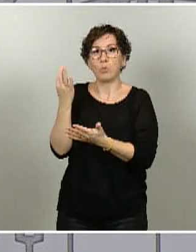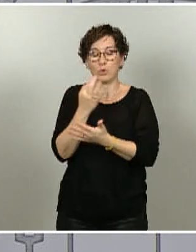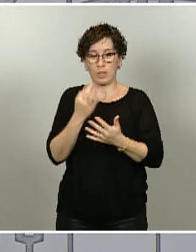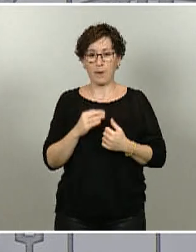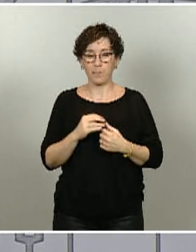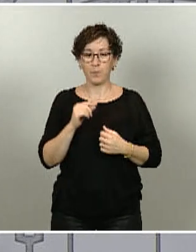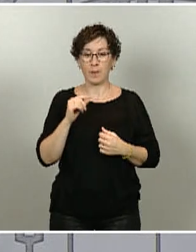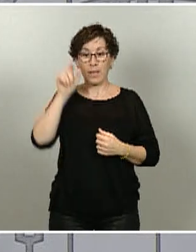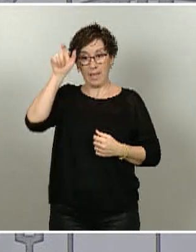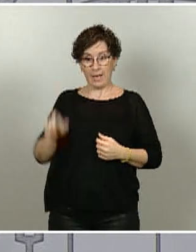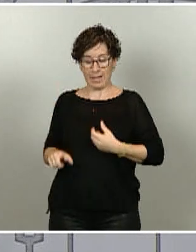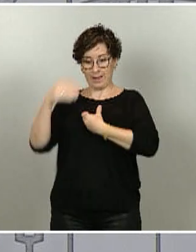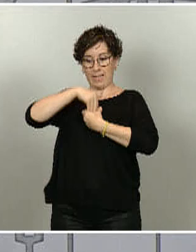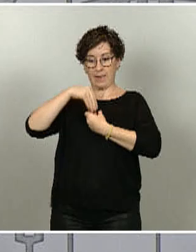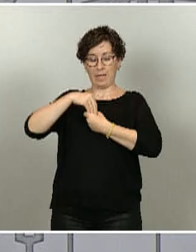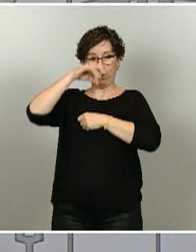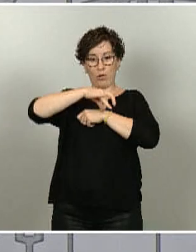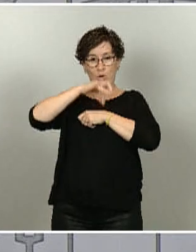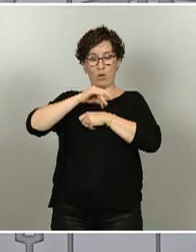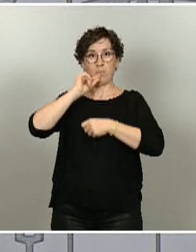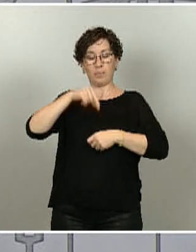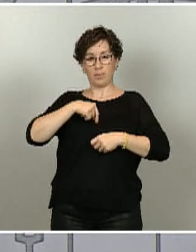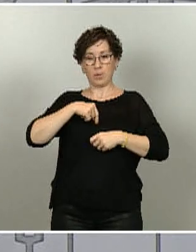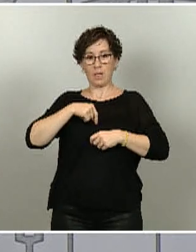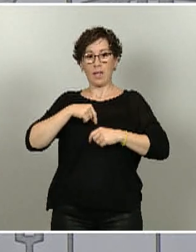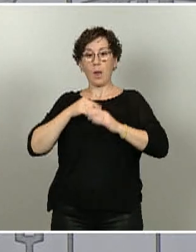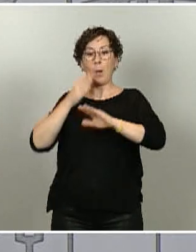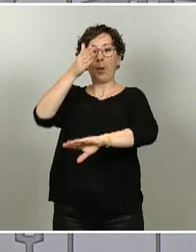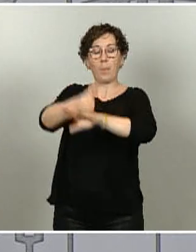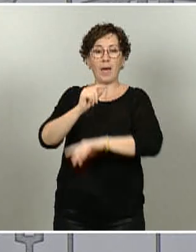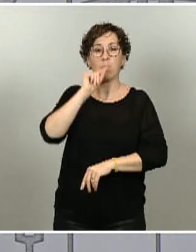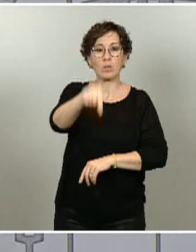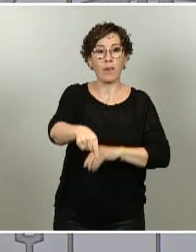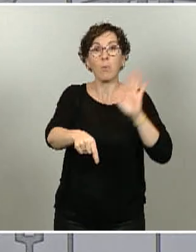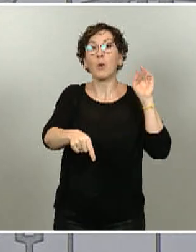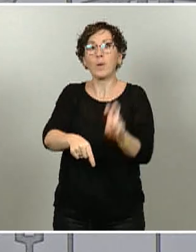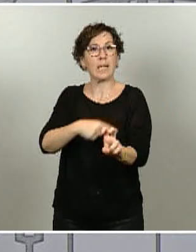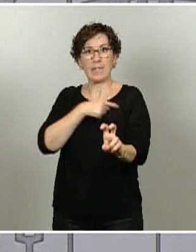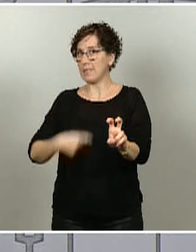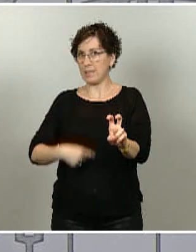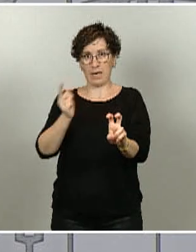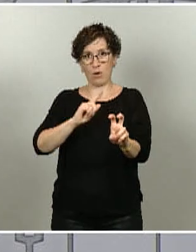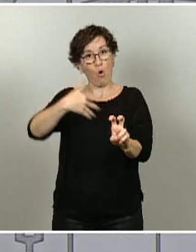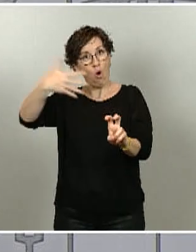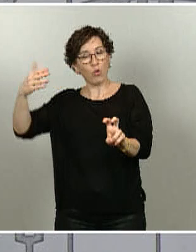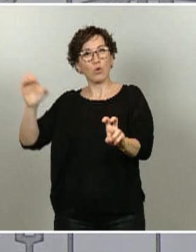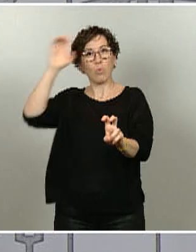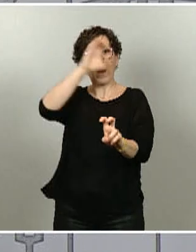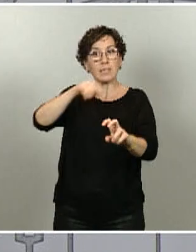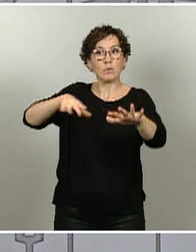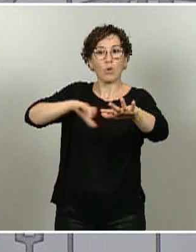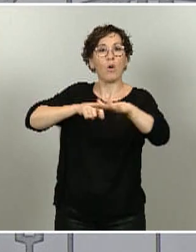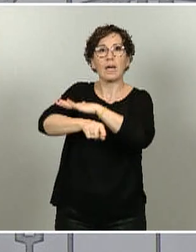de China, cómo podíamos manejar y gestionar los diferentes riesgos asociados a otros países e incluso dentro de la Unión Europea, donde